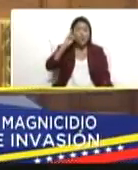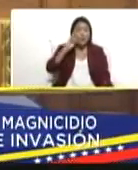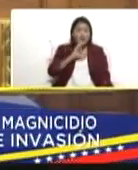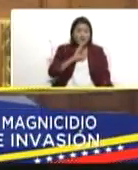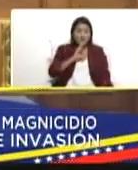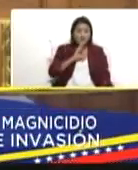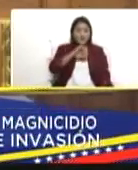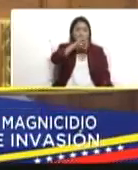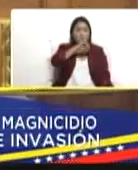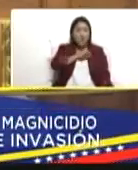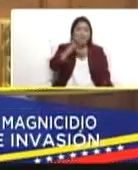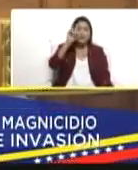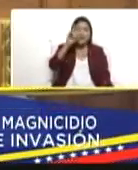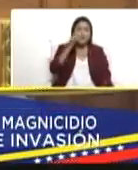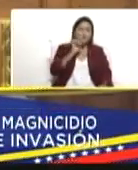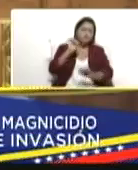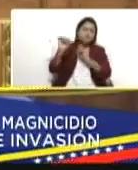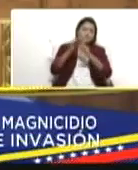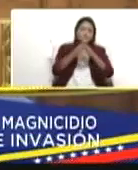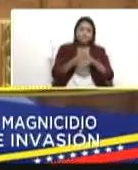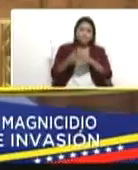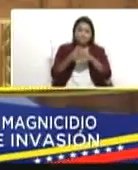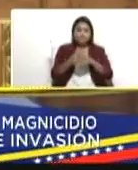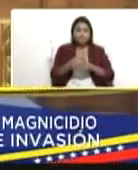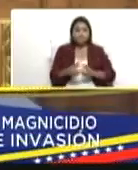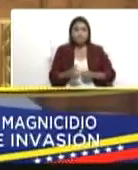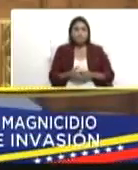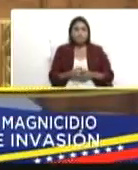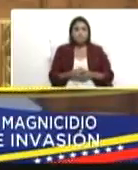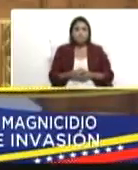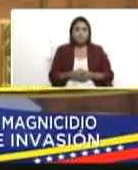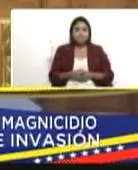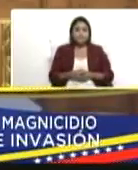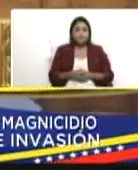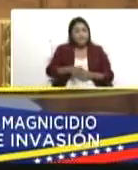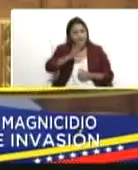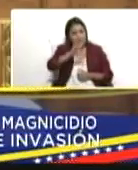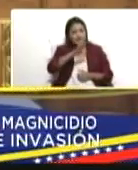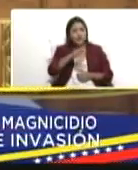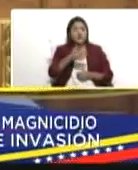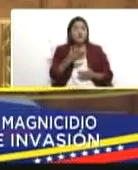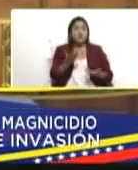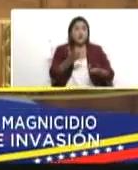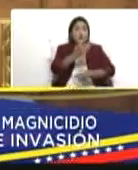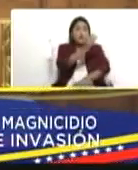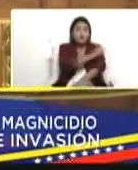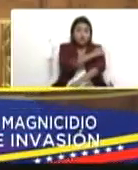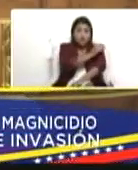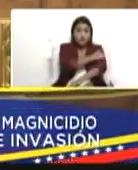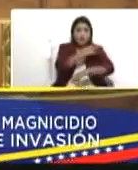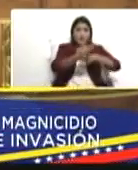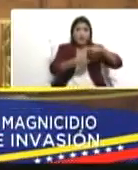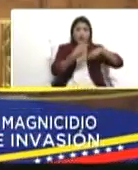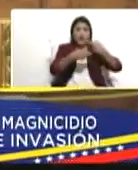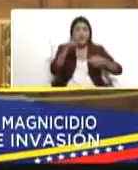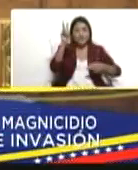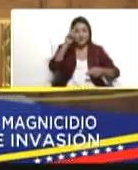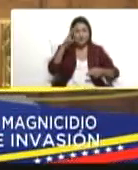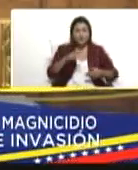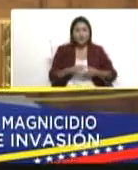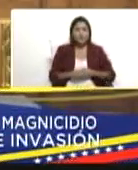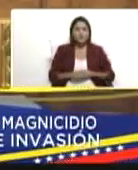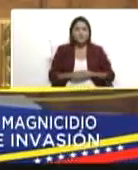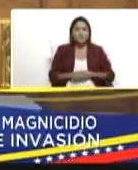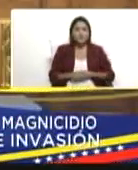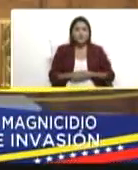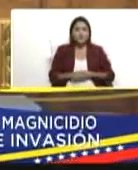nacionalista antiimperialista era la izquierda Revolucionaria de la época ese es otro cuento Mario Silva